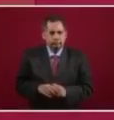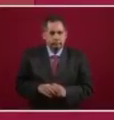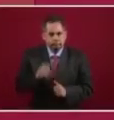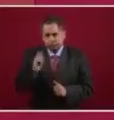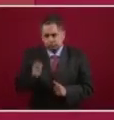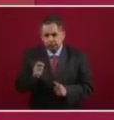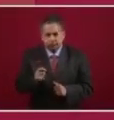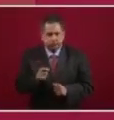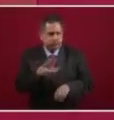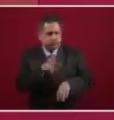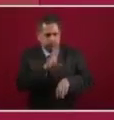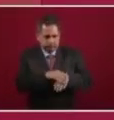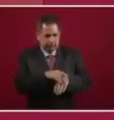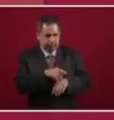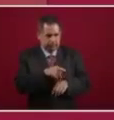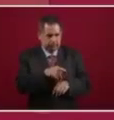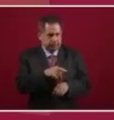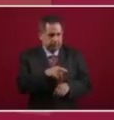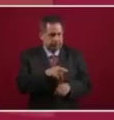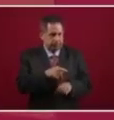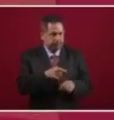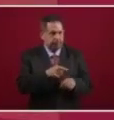que significaba